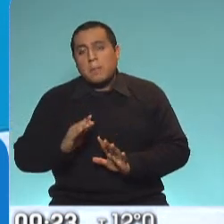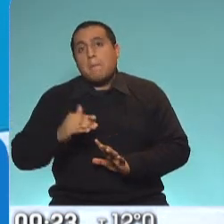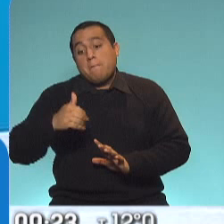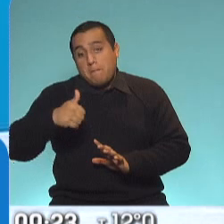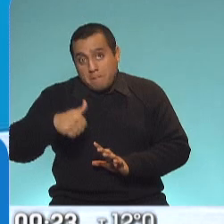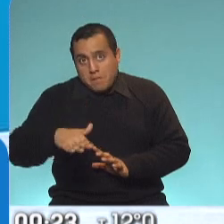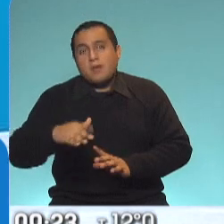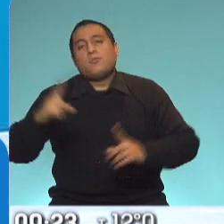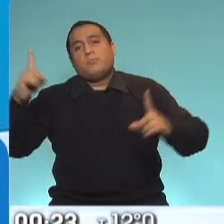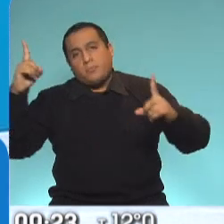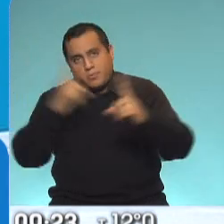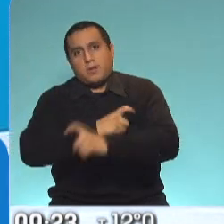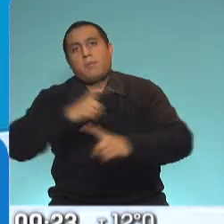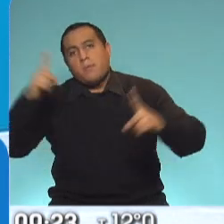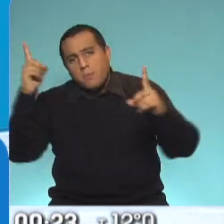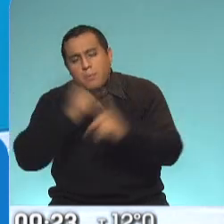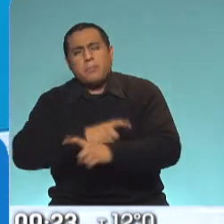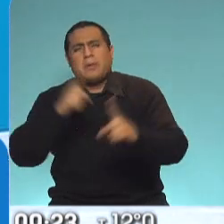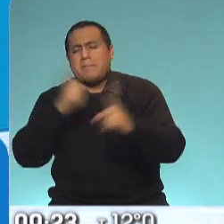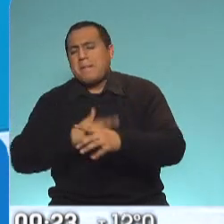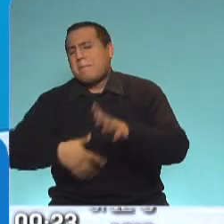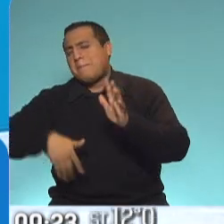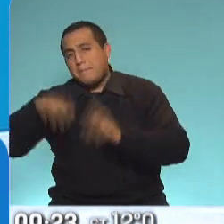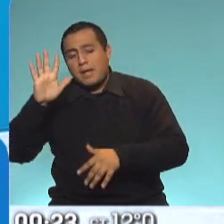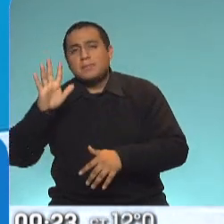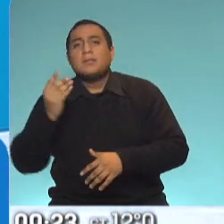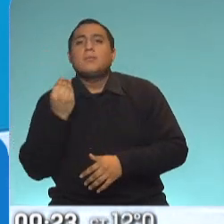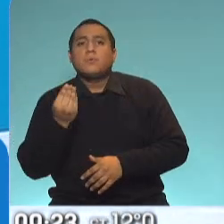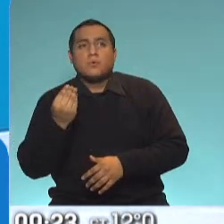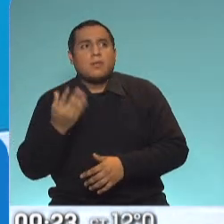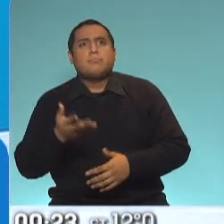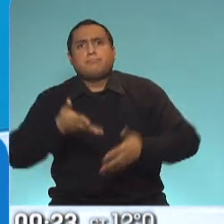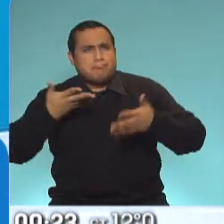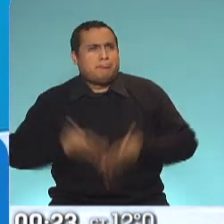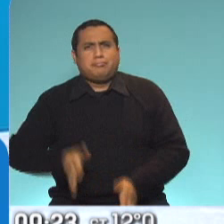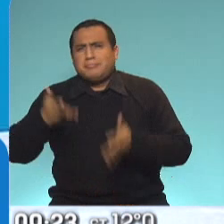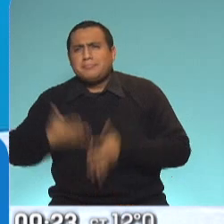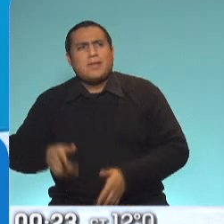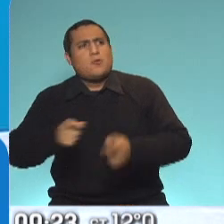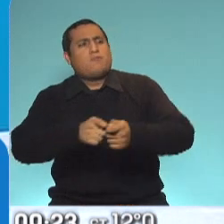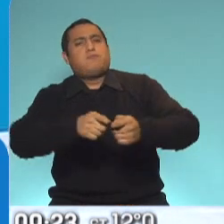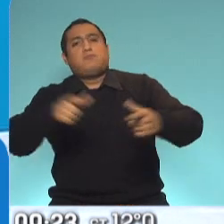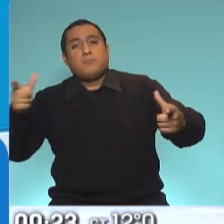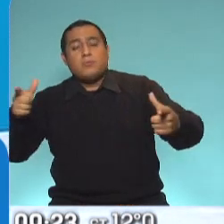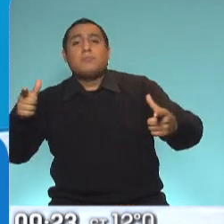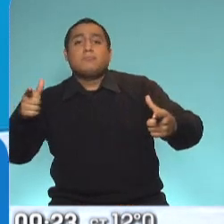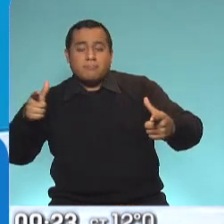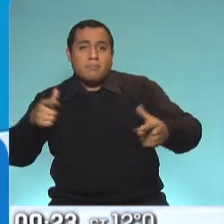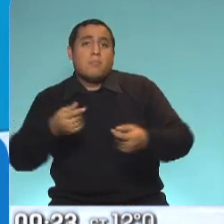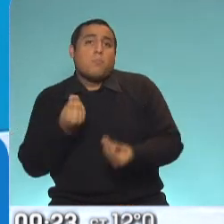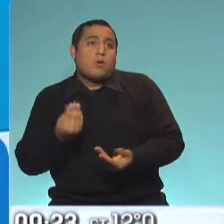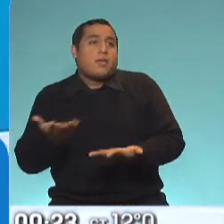problema a posteriori de una cantidad de nacimientos que han sido forzados con todo lo que